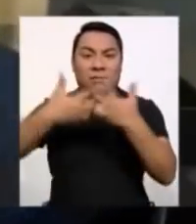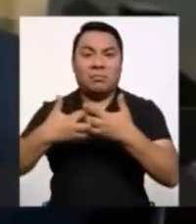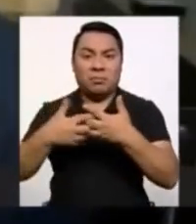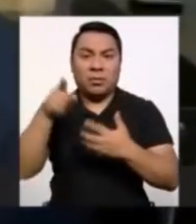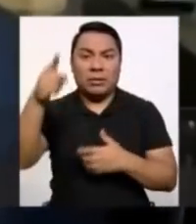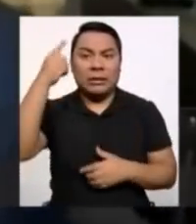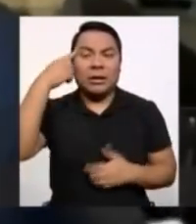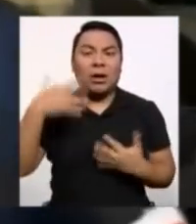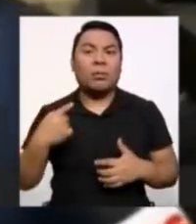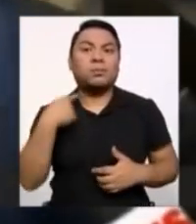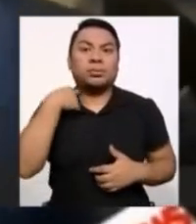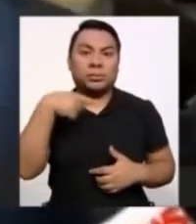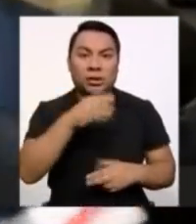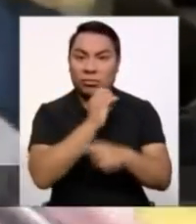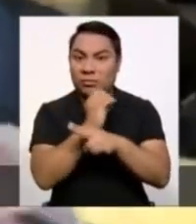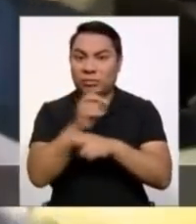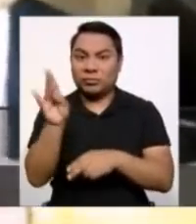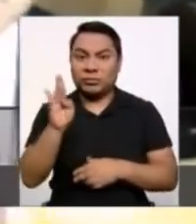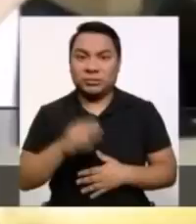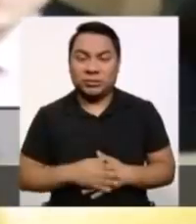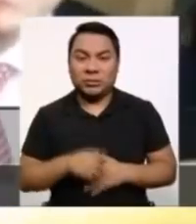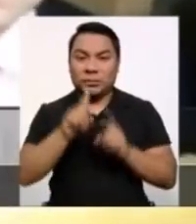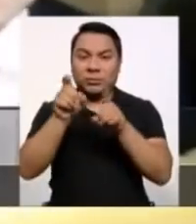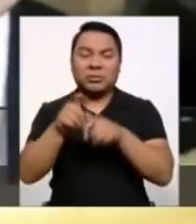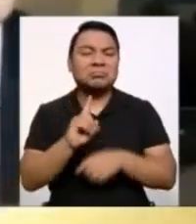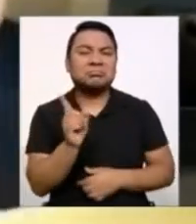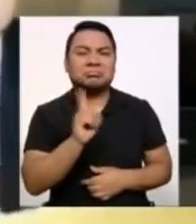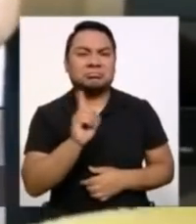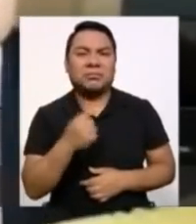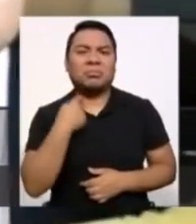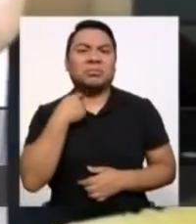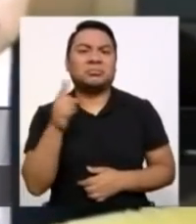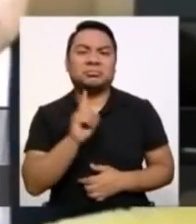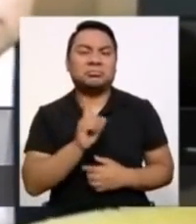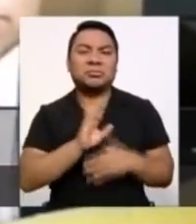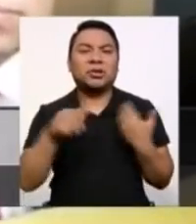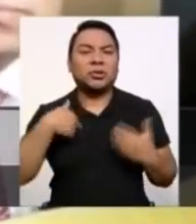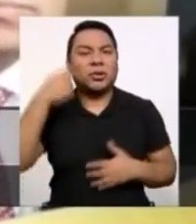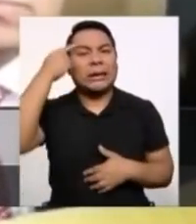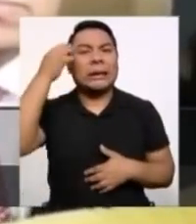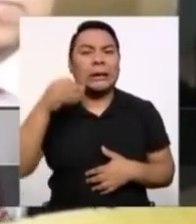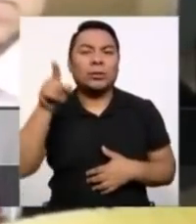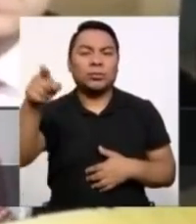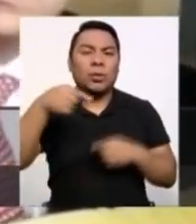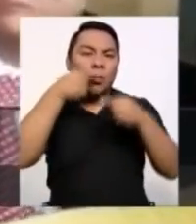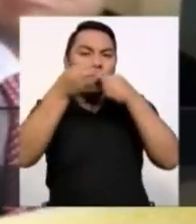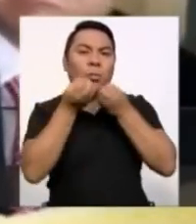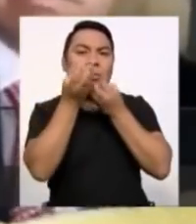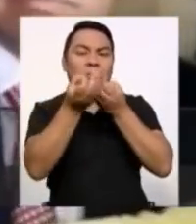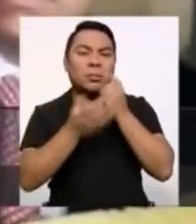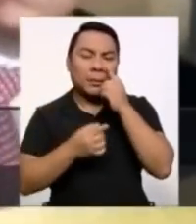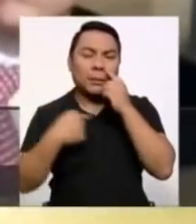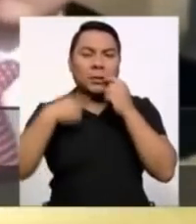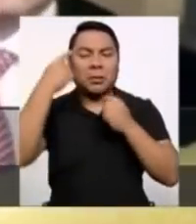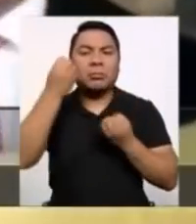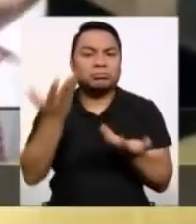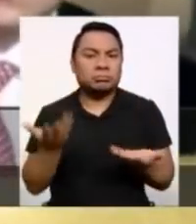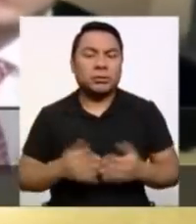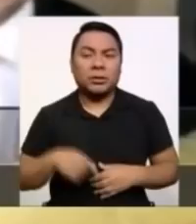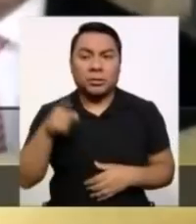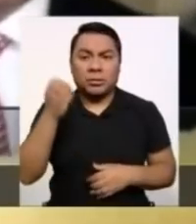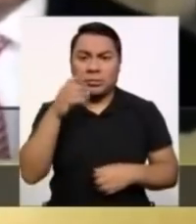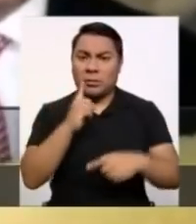sus patrocinados, doctores? En lo absoluto. Yo creo que la declaración ha sido importante. Al contrario,